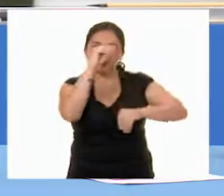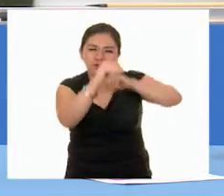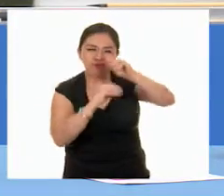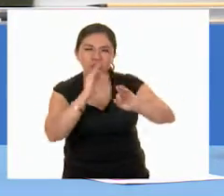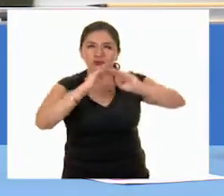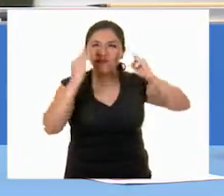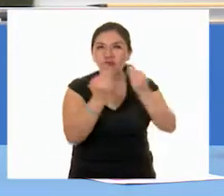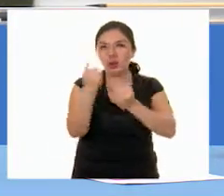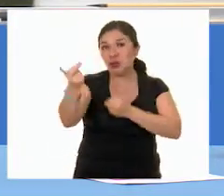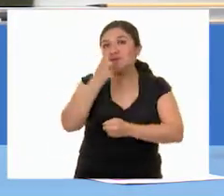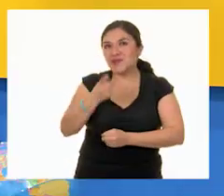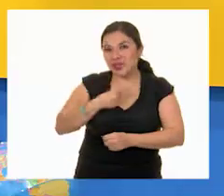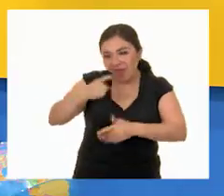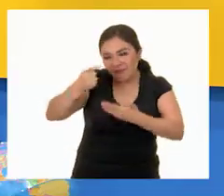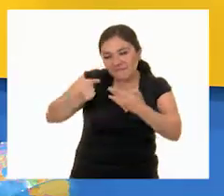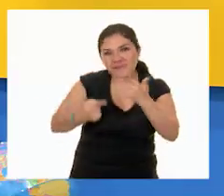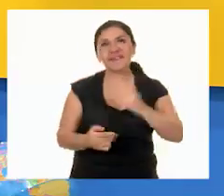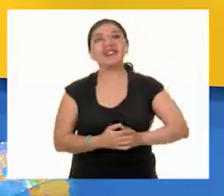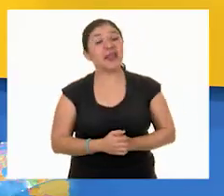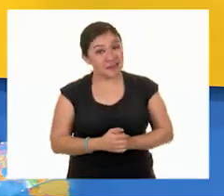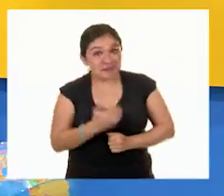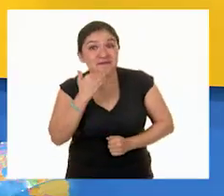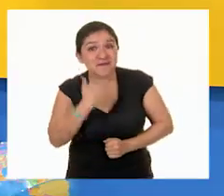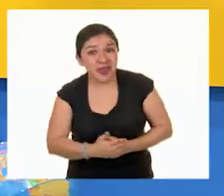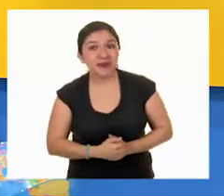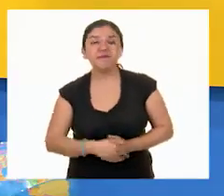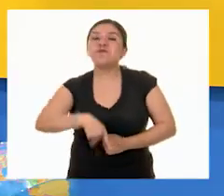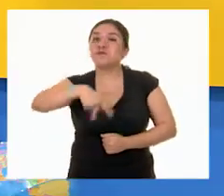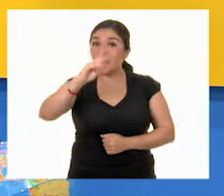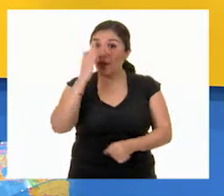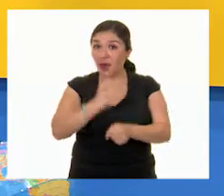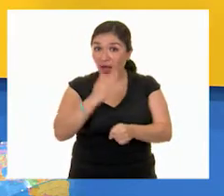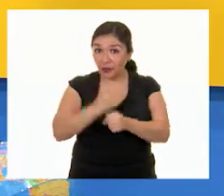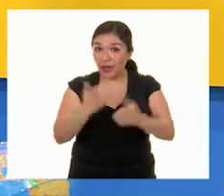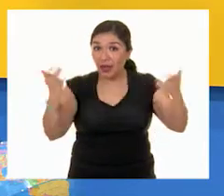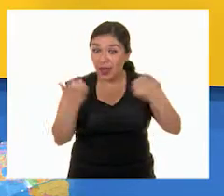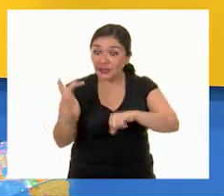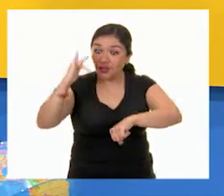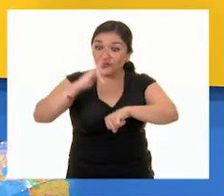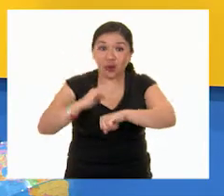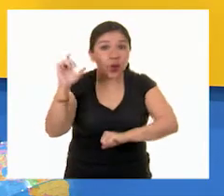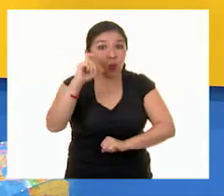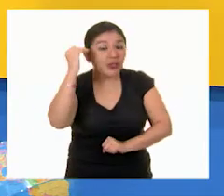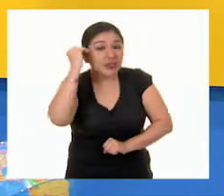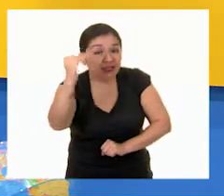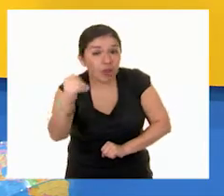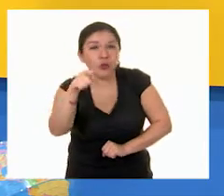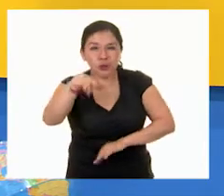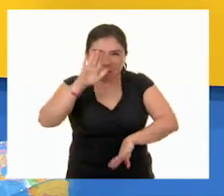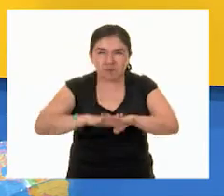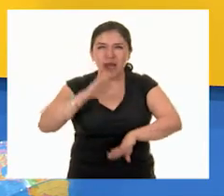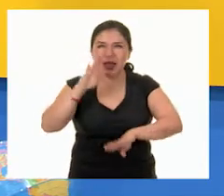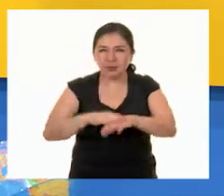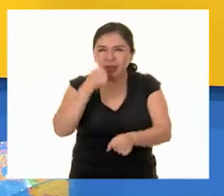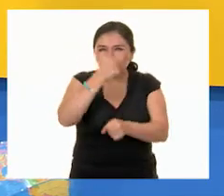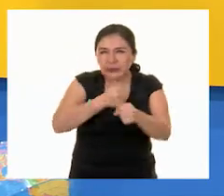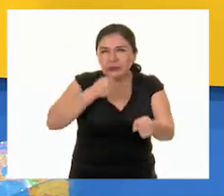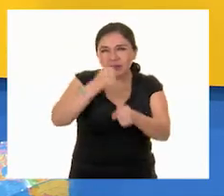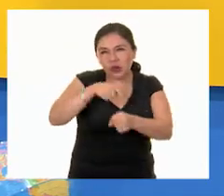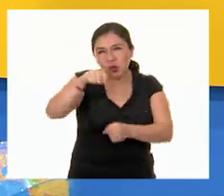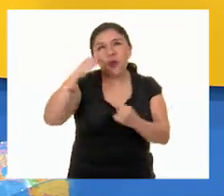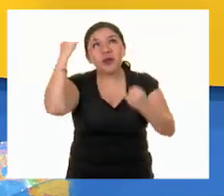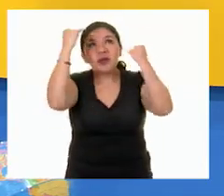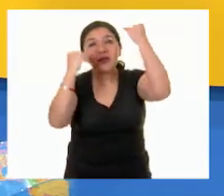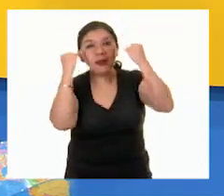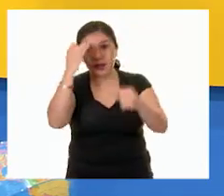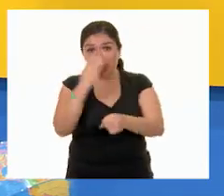formas que hemos estudiado. Muy bien, Alejandra. Pero mientras llegue ese momento y para que sigas poniendo en práctica tu